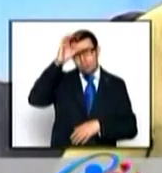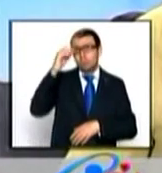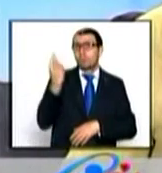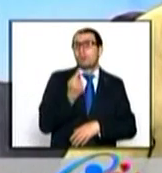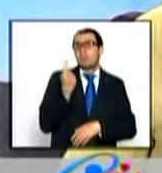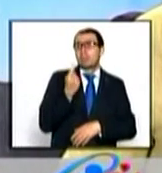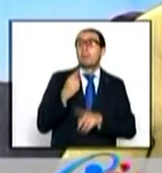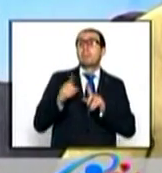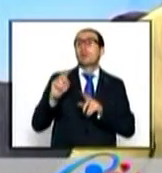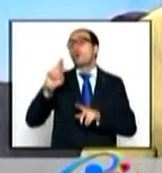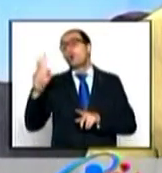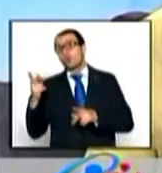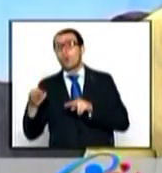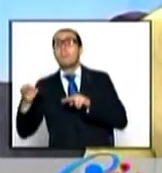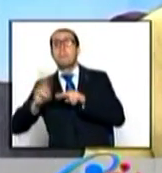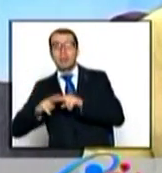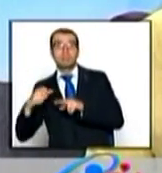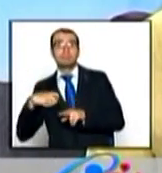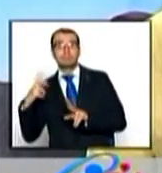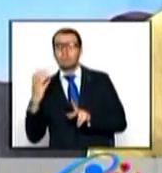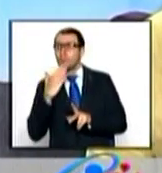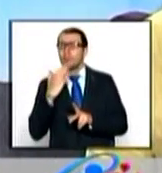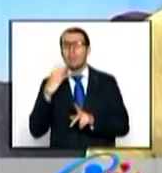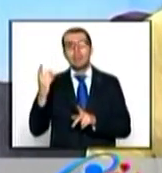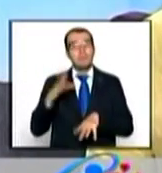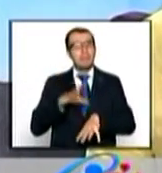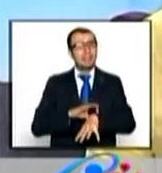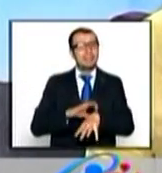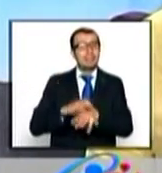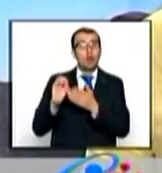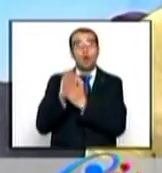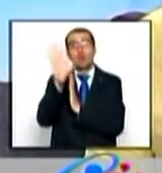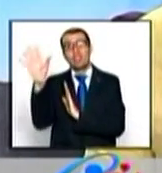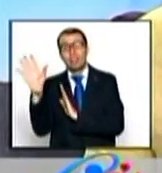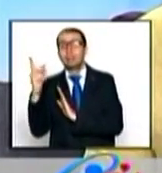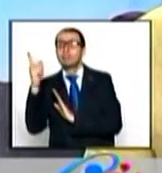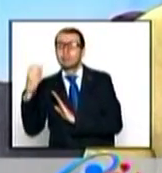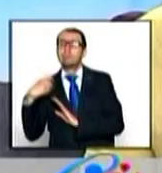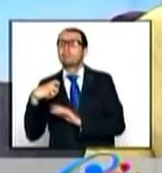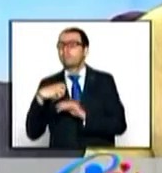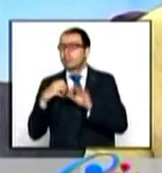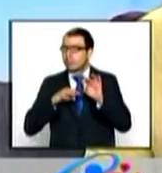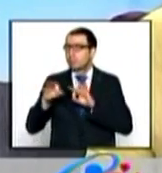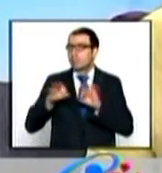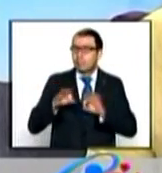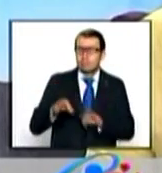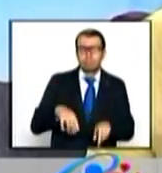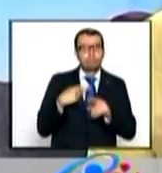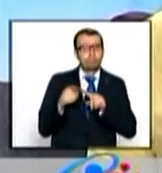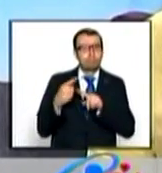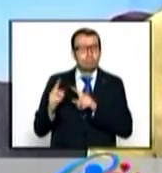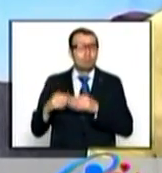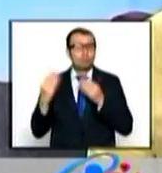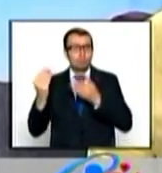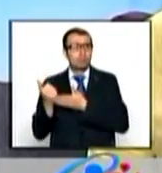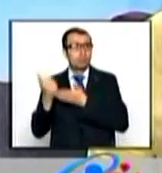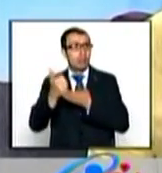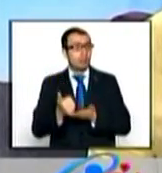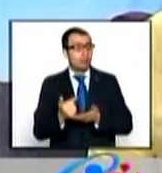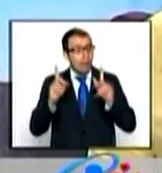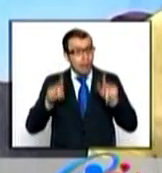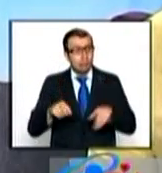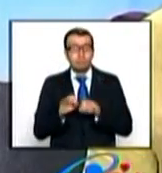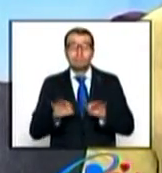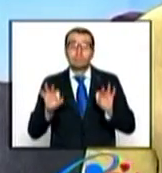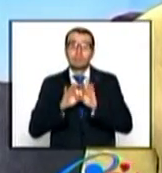la medicina oriental, por ejemplo, nos da muchas ayudas terapéuticas y afortunadamente cada vez tienen más fuerza en nuestra